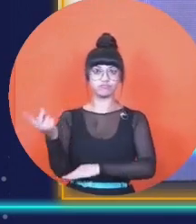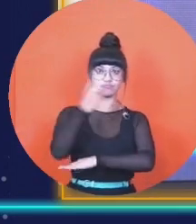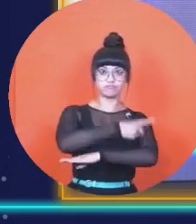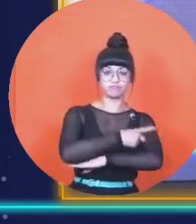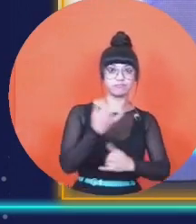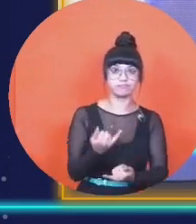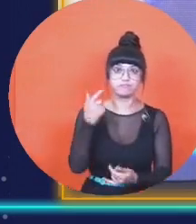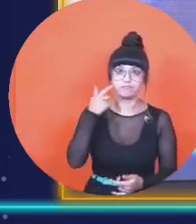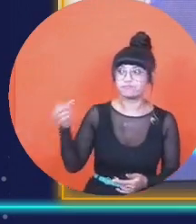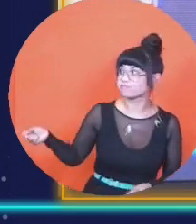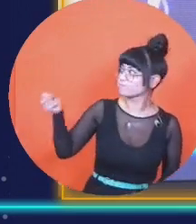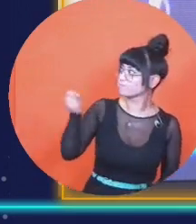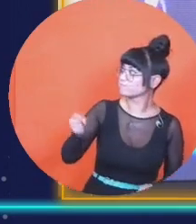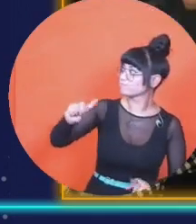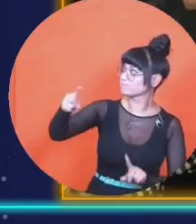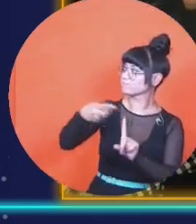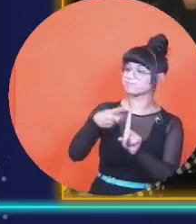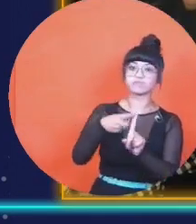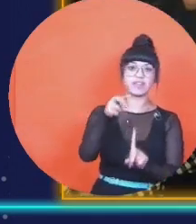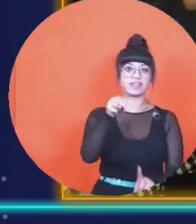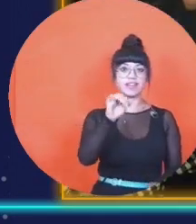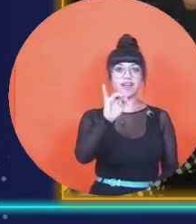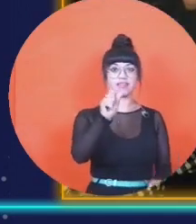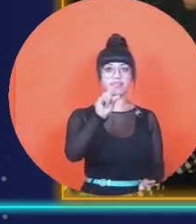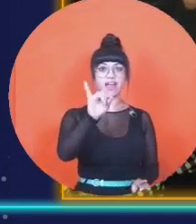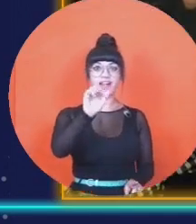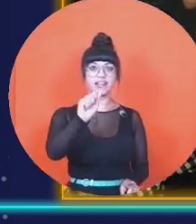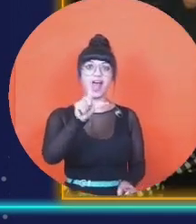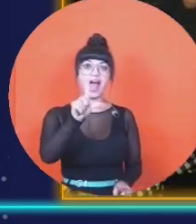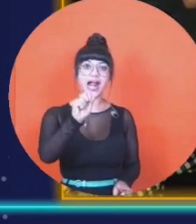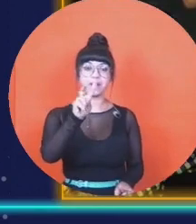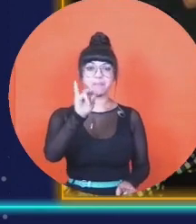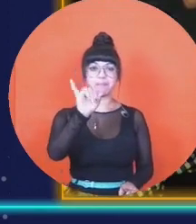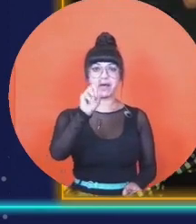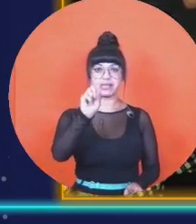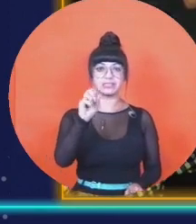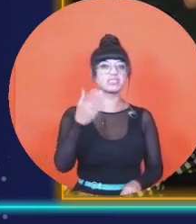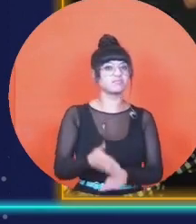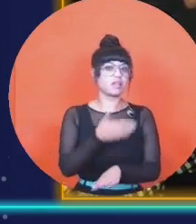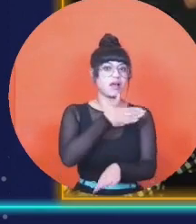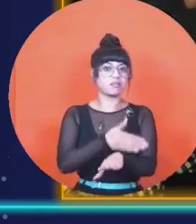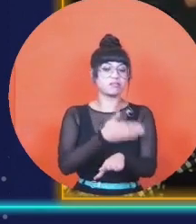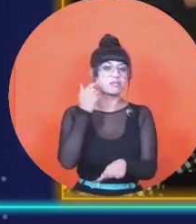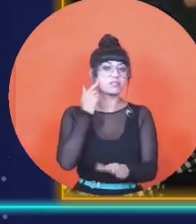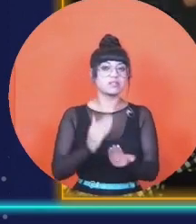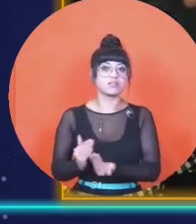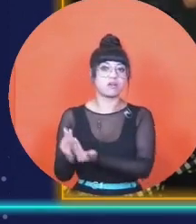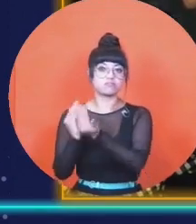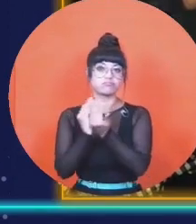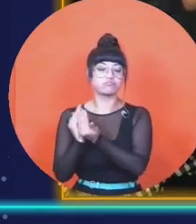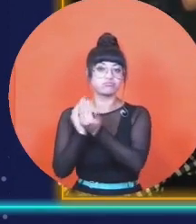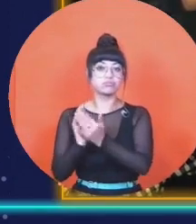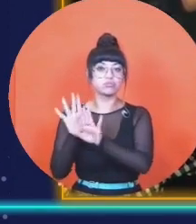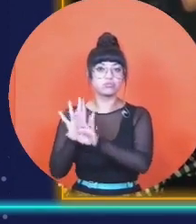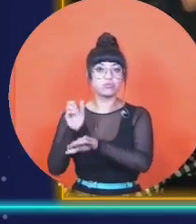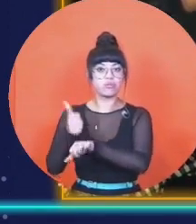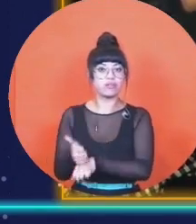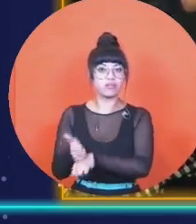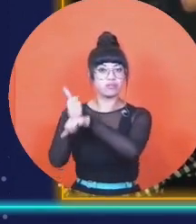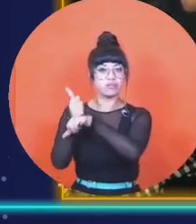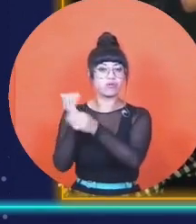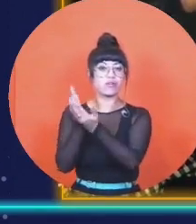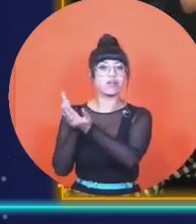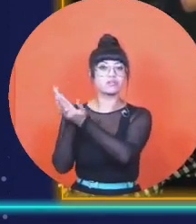nos acompaña Natalia Álvarez, ella es Studio Director de PicPoc S.A. Es directora del estudio